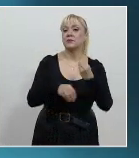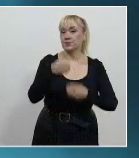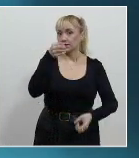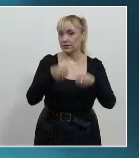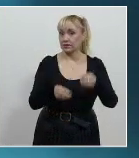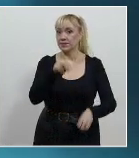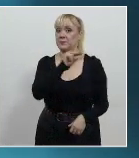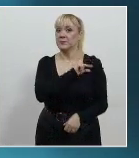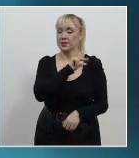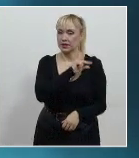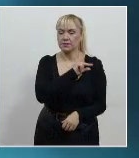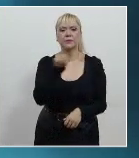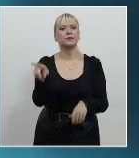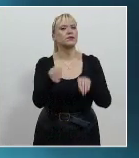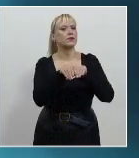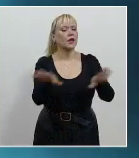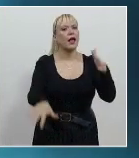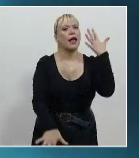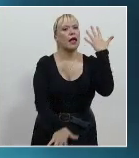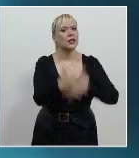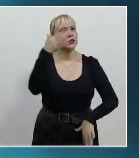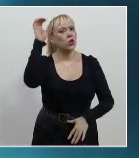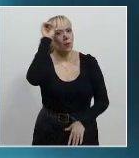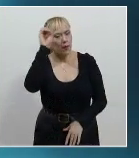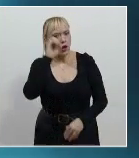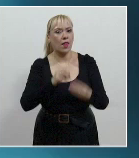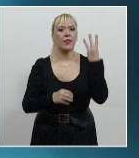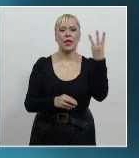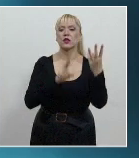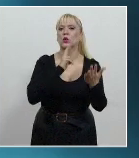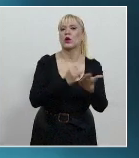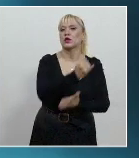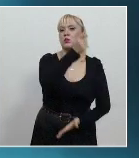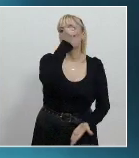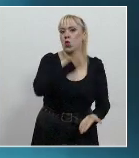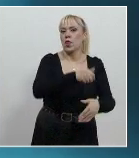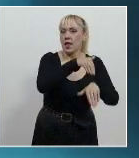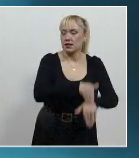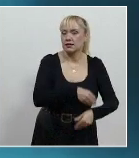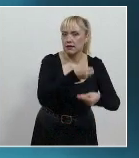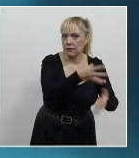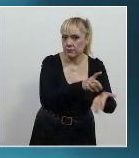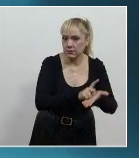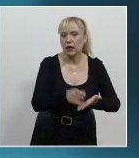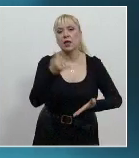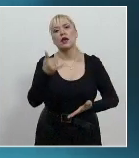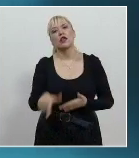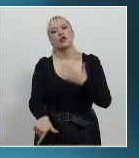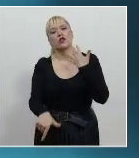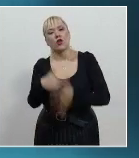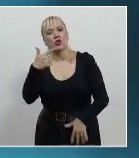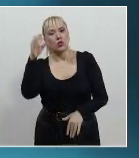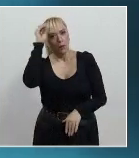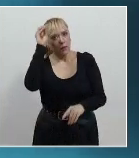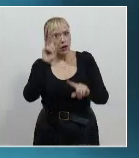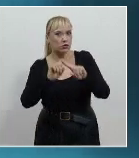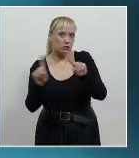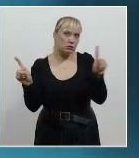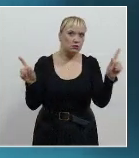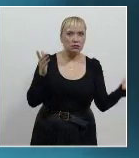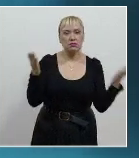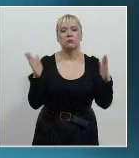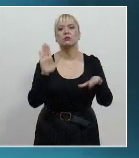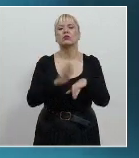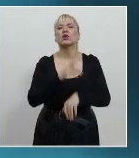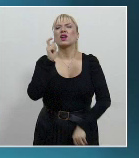tribunales colegiados, se publican 15 criterios, 3 jurisprudencias y 12 tesis aisladas que abordan temas de competencia por sumisión